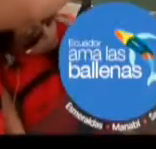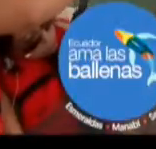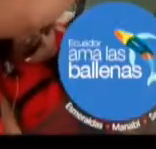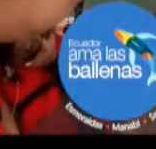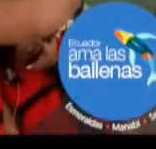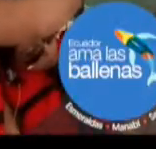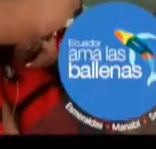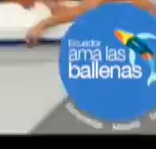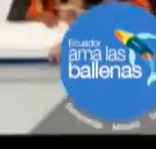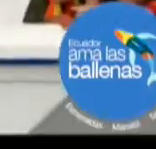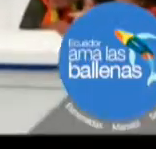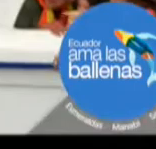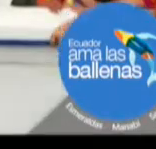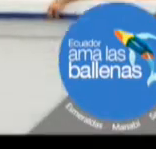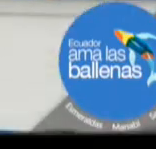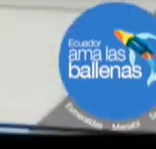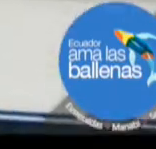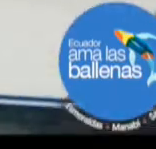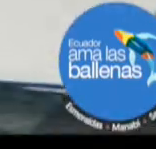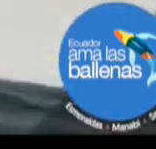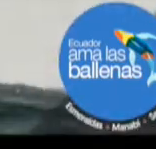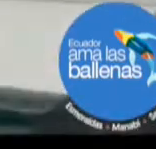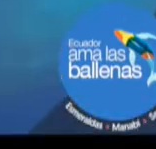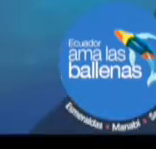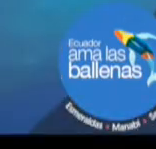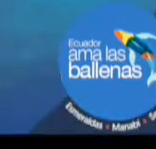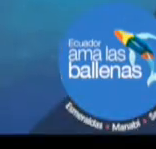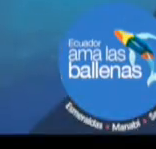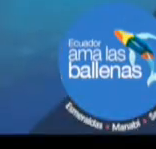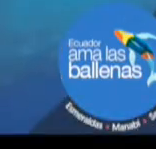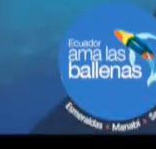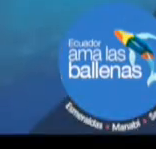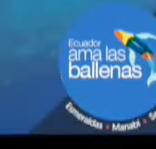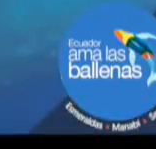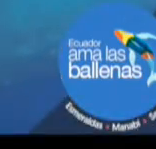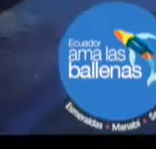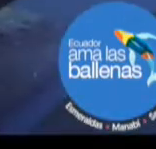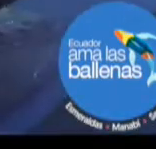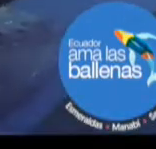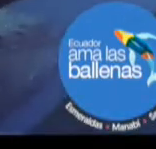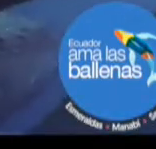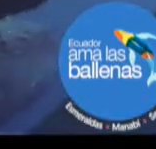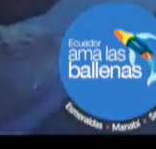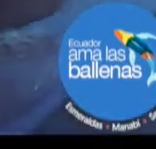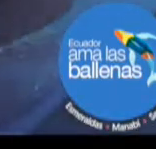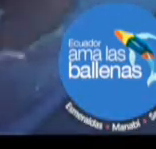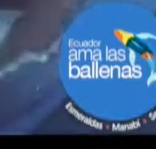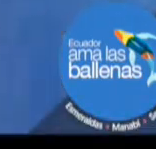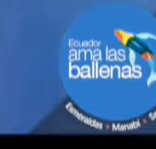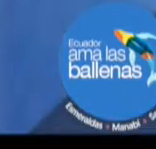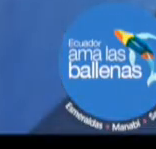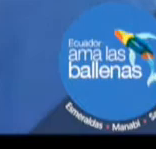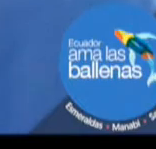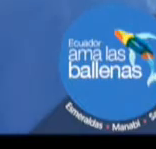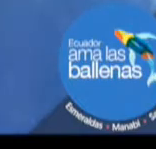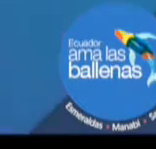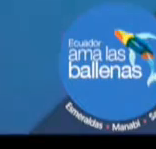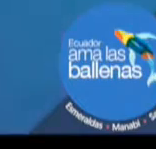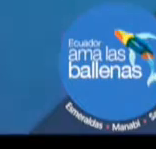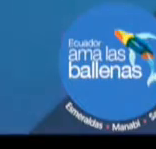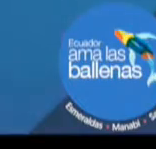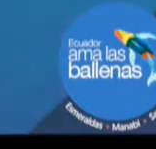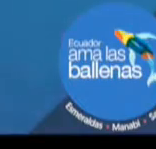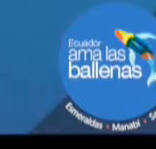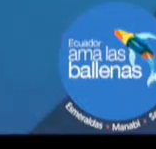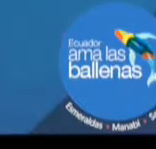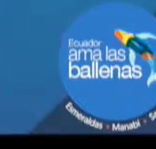Temporada de observación de ballenas inició en Ecuador. Sé testigo de uno de los eventos más extraordinarios de la naturaleza, la